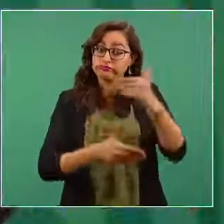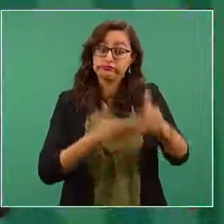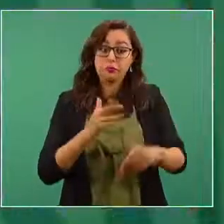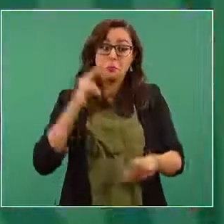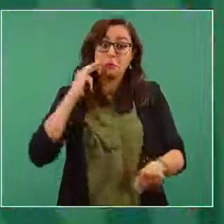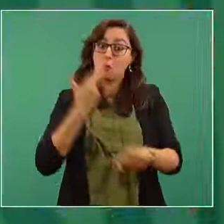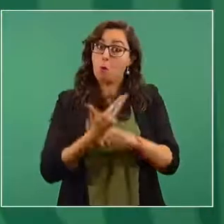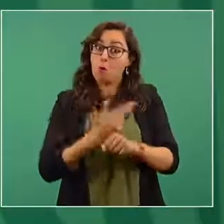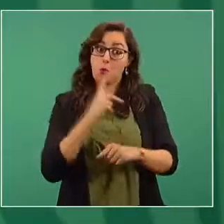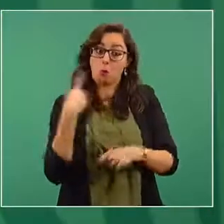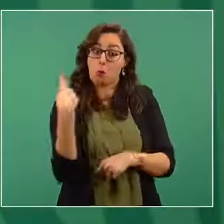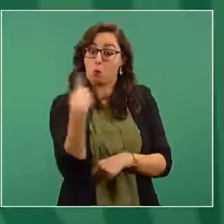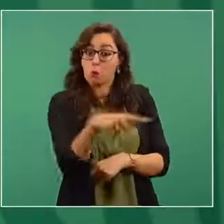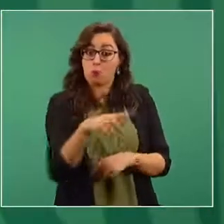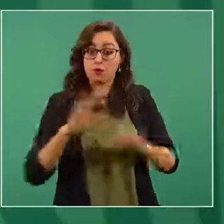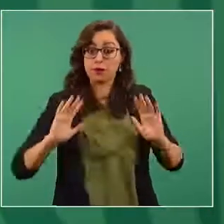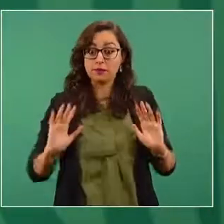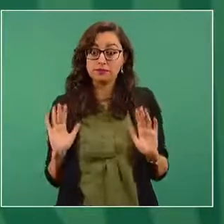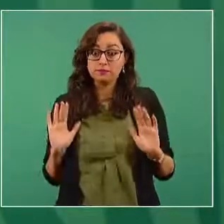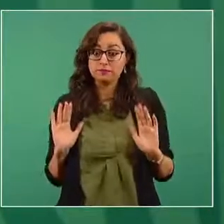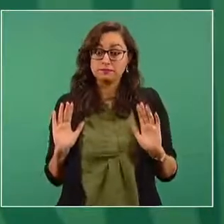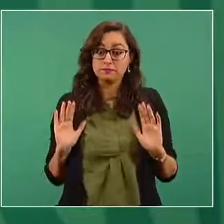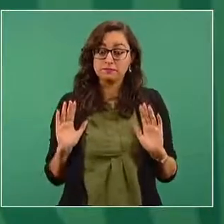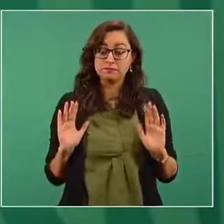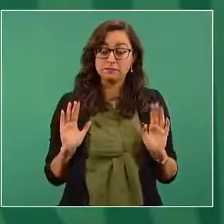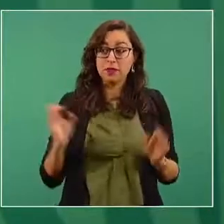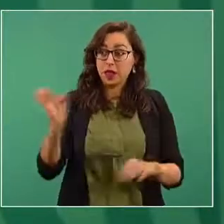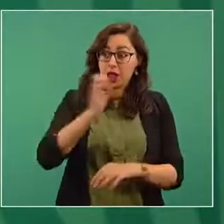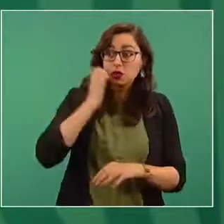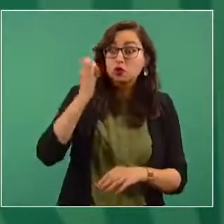No podemos regresar a clases presenciales